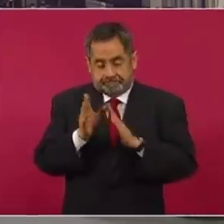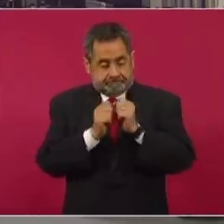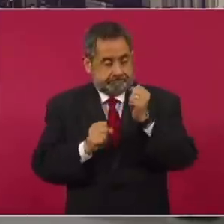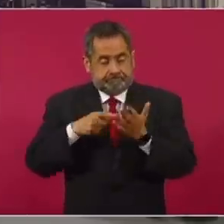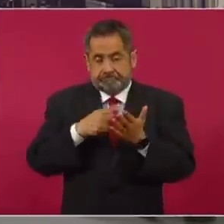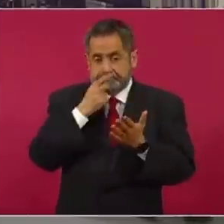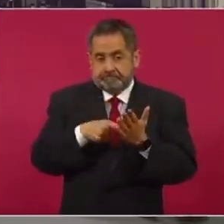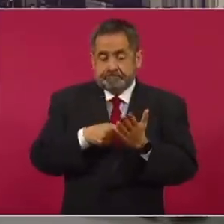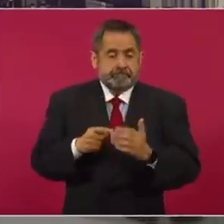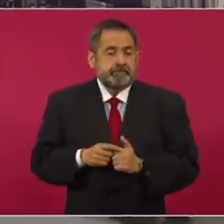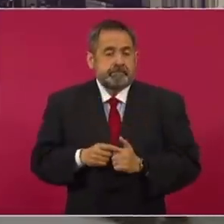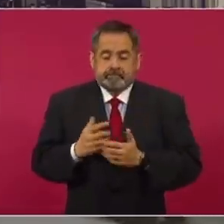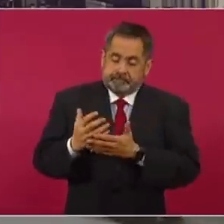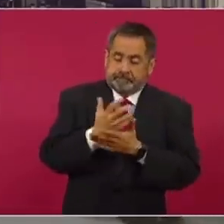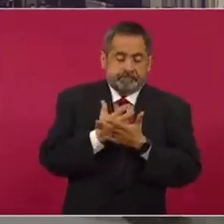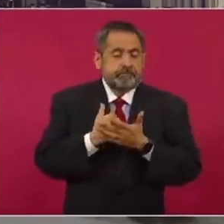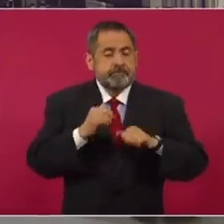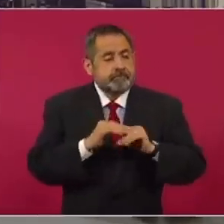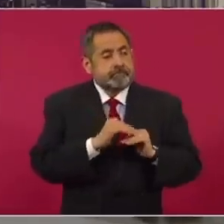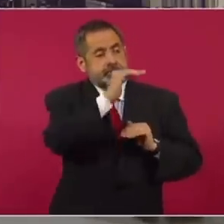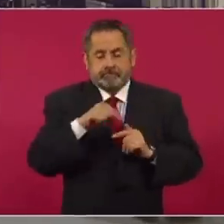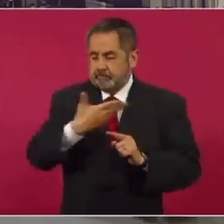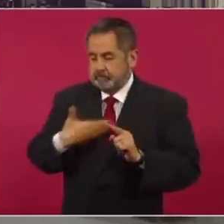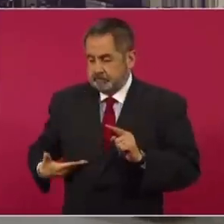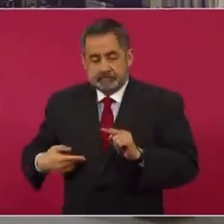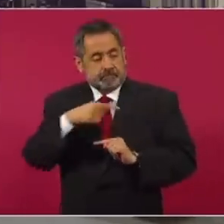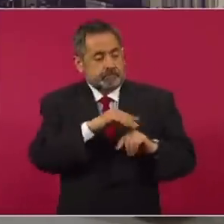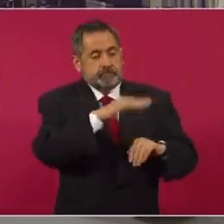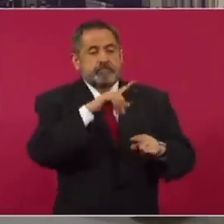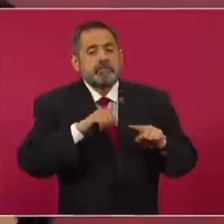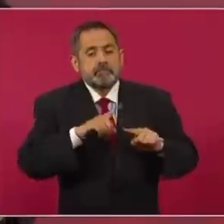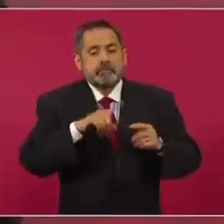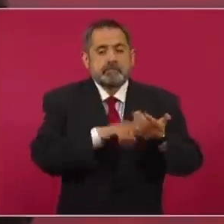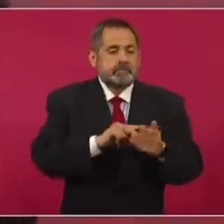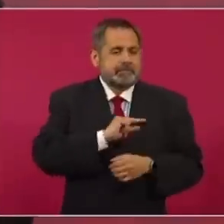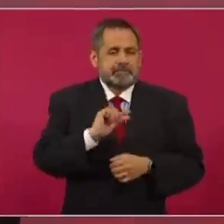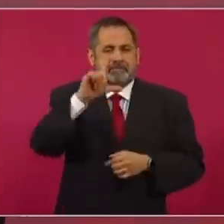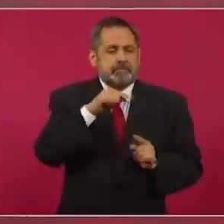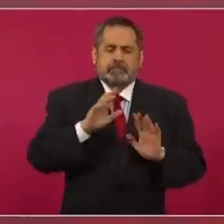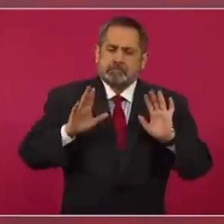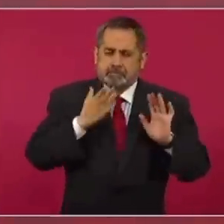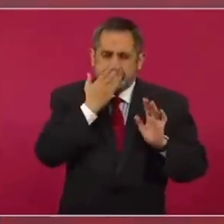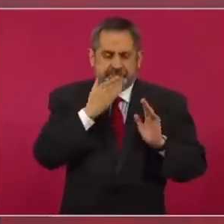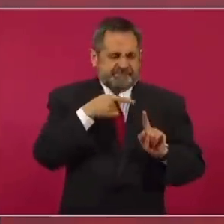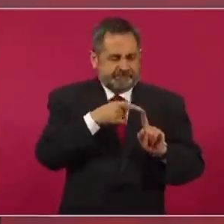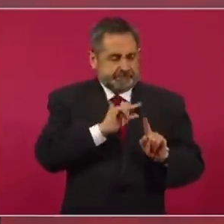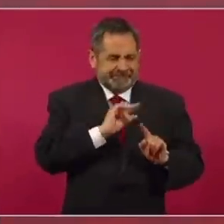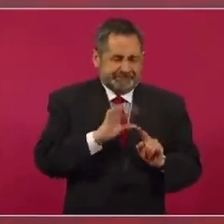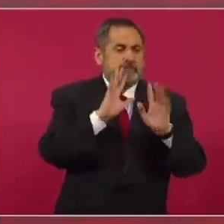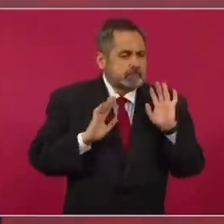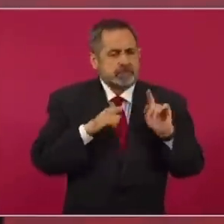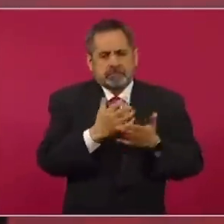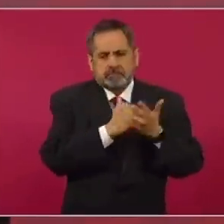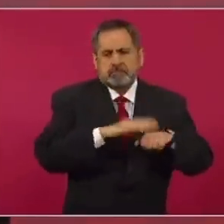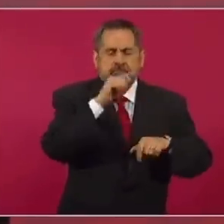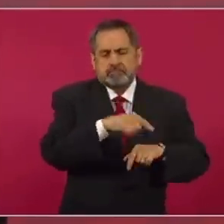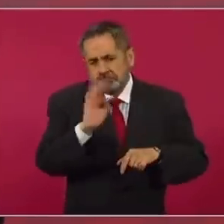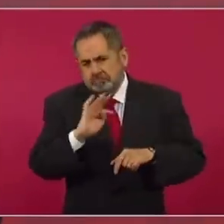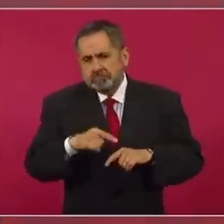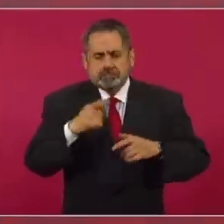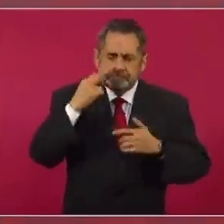solo pueden ganar más que el presidente quienes llevan a cabo funciones especiales, específicas, que se